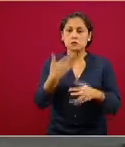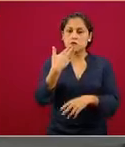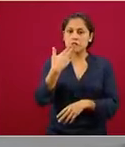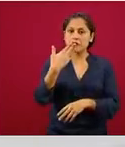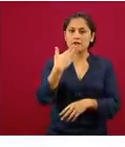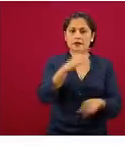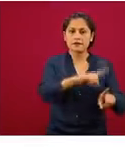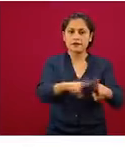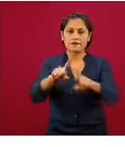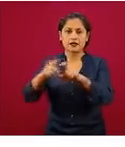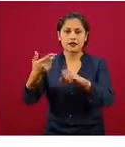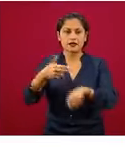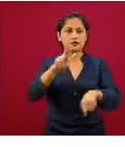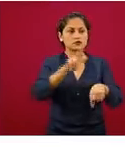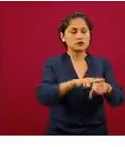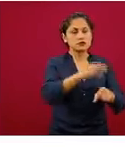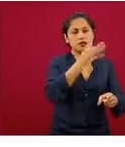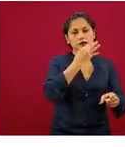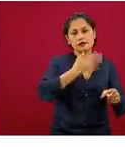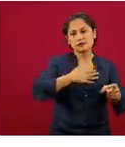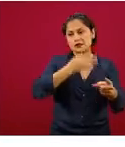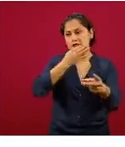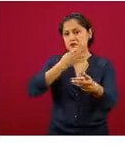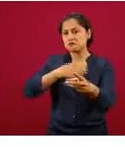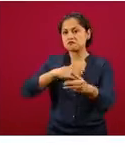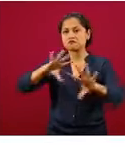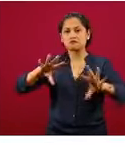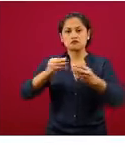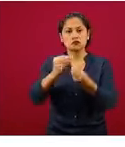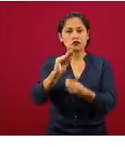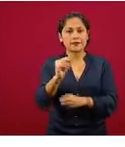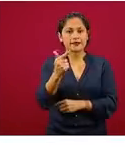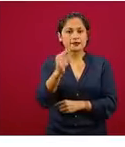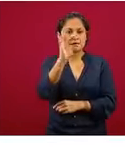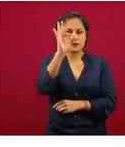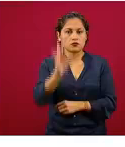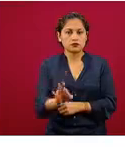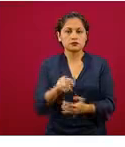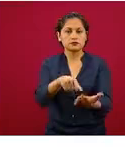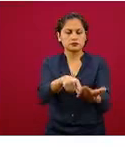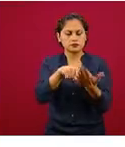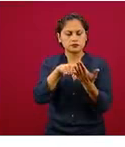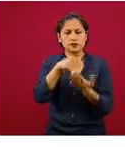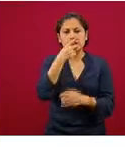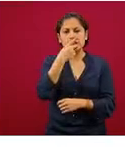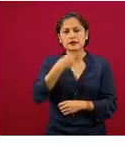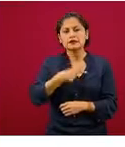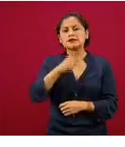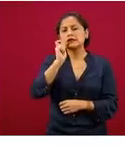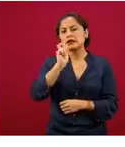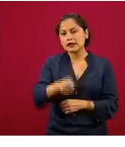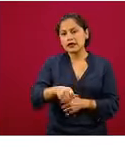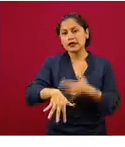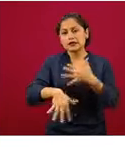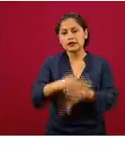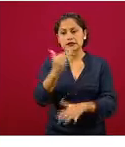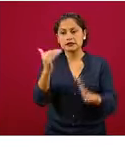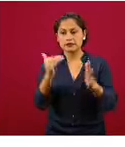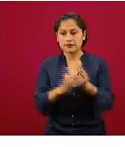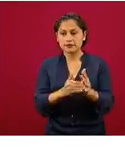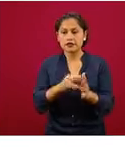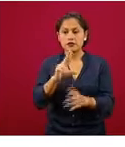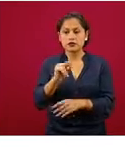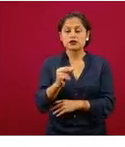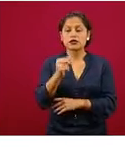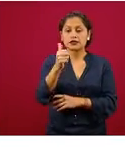los hospitales que así lo deben de realizar. Y esta notificación nos dijo que teníamos 15.086 camas